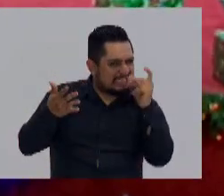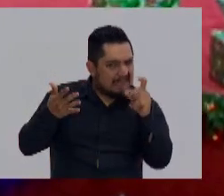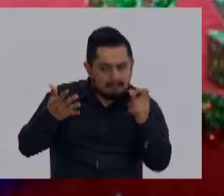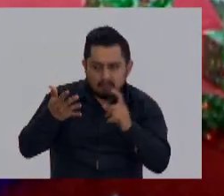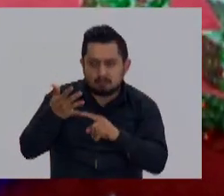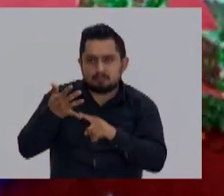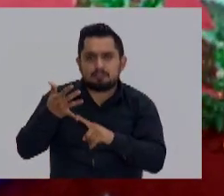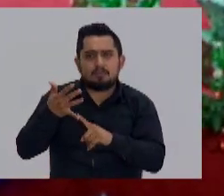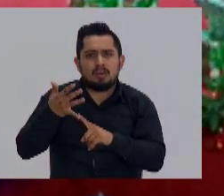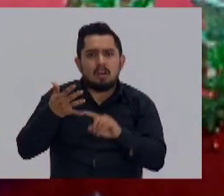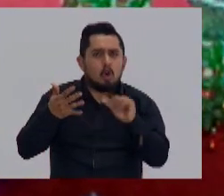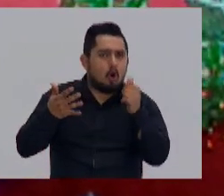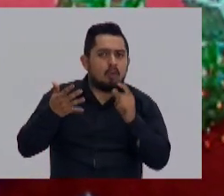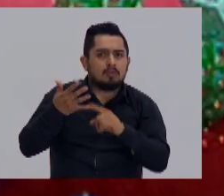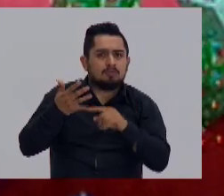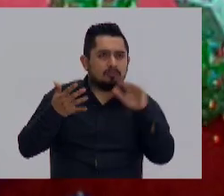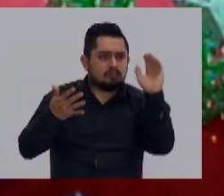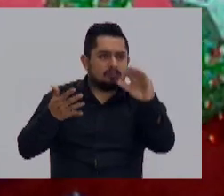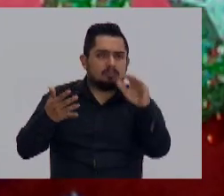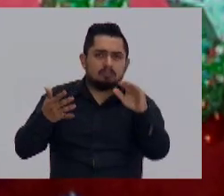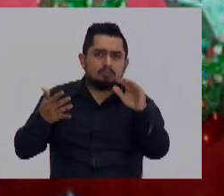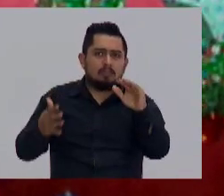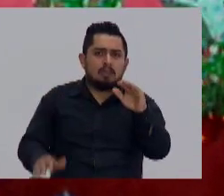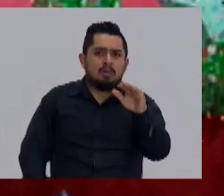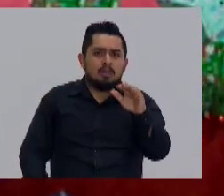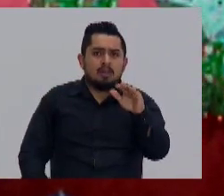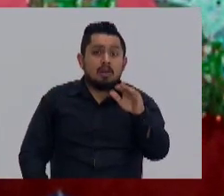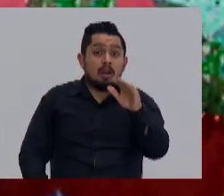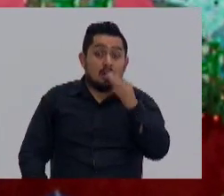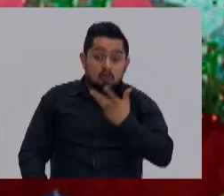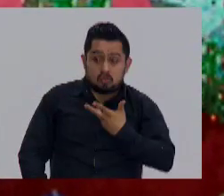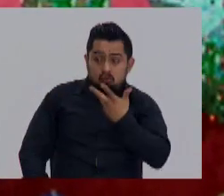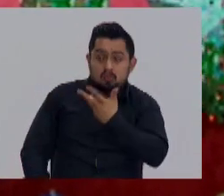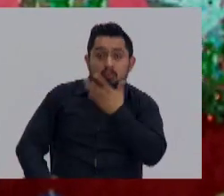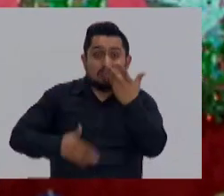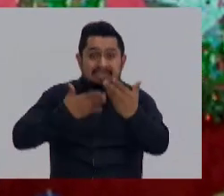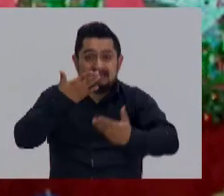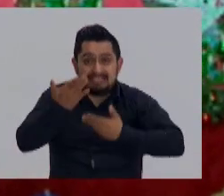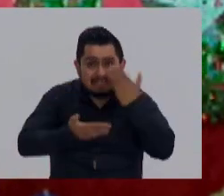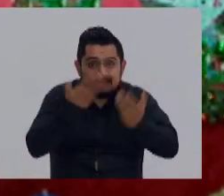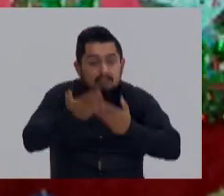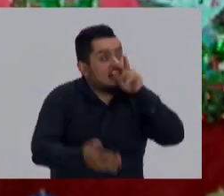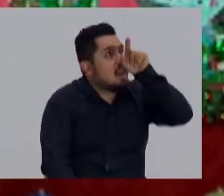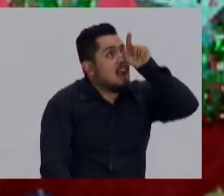ahorita. Hay otro llamado que dice a servirle.